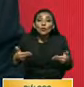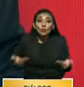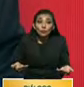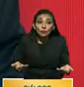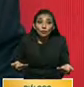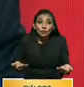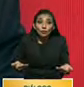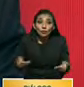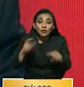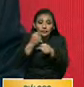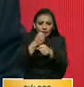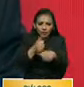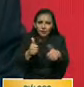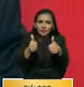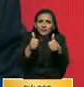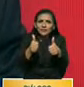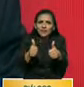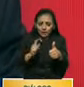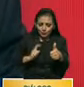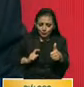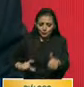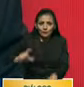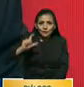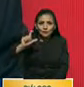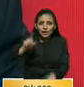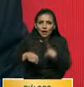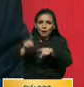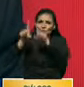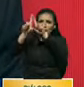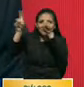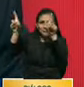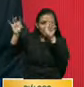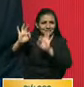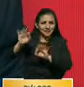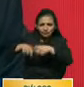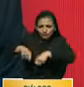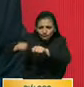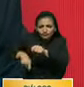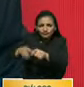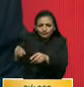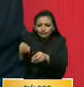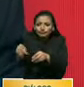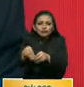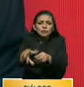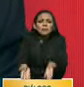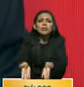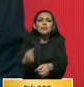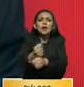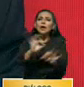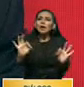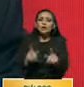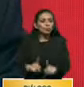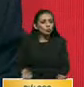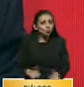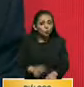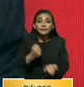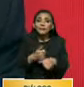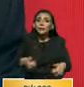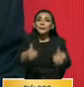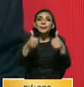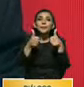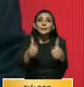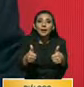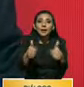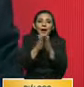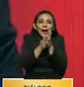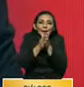sin precarización, empleo sin tercerizaciones. Vamos a generar empleo digno. Vamos a aprovechar el potencial que tiene